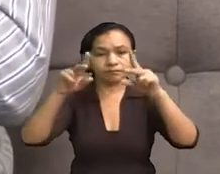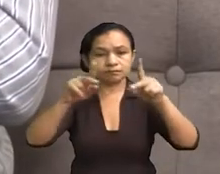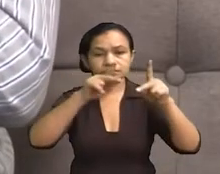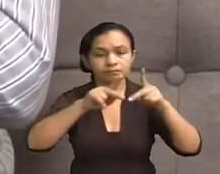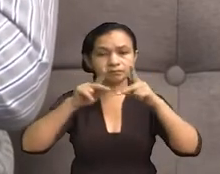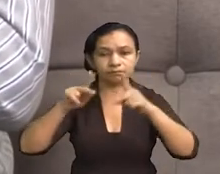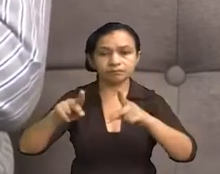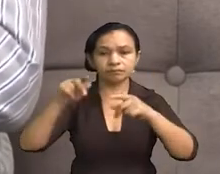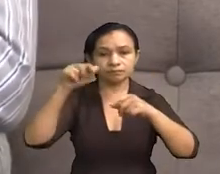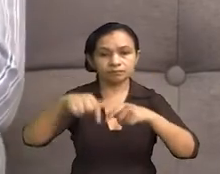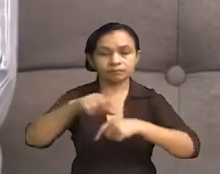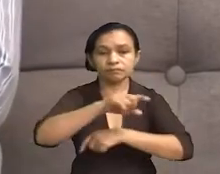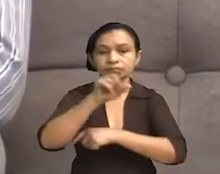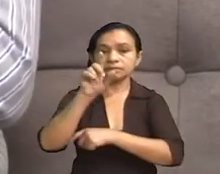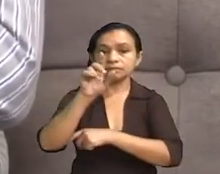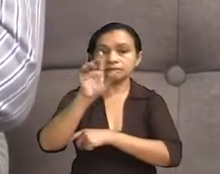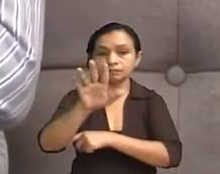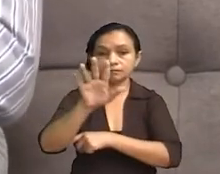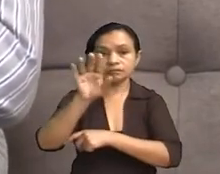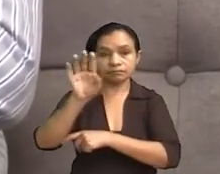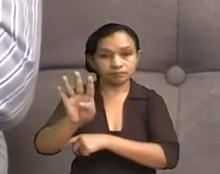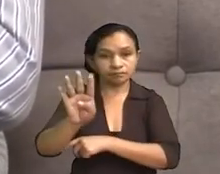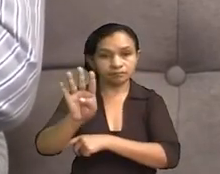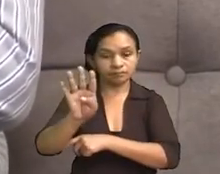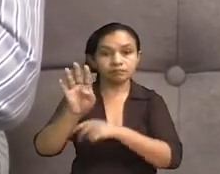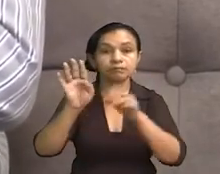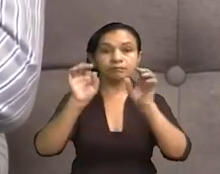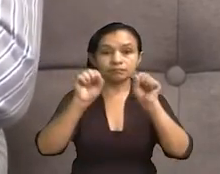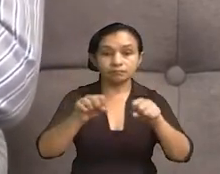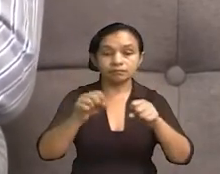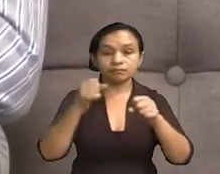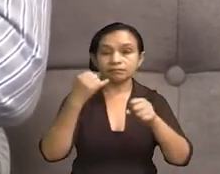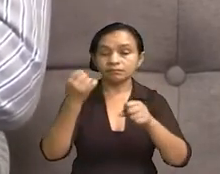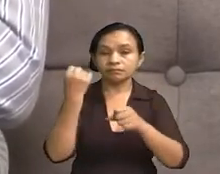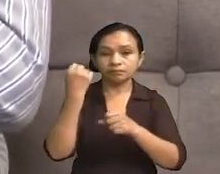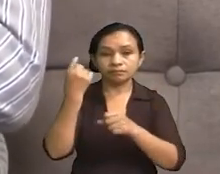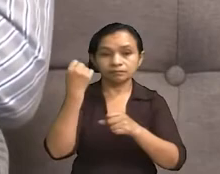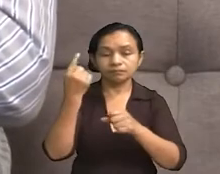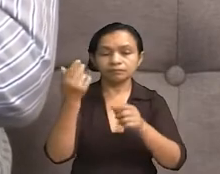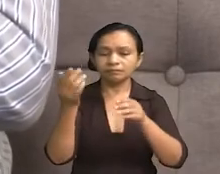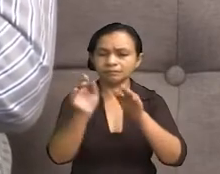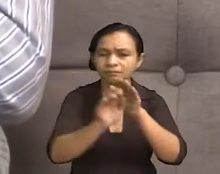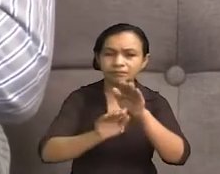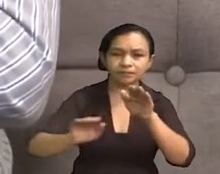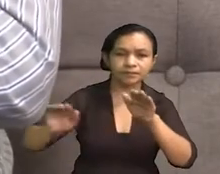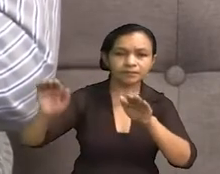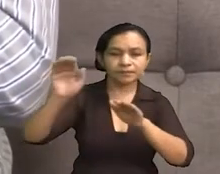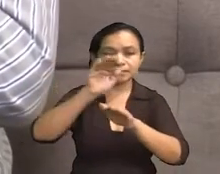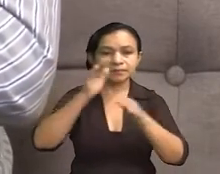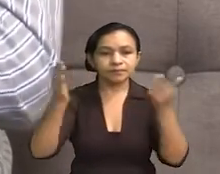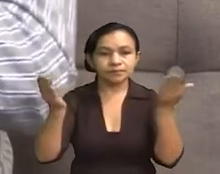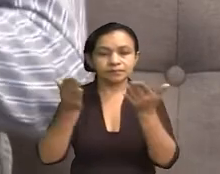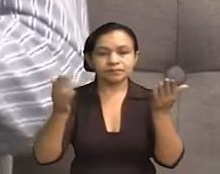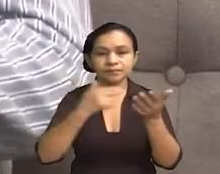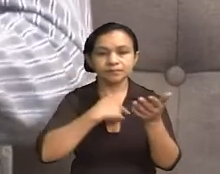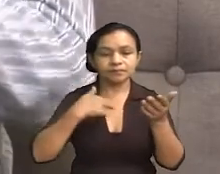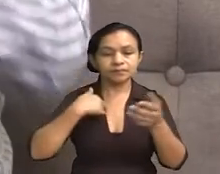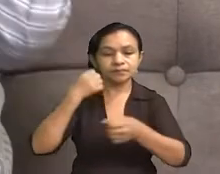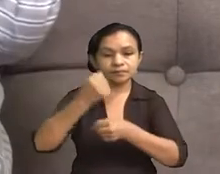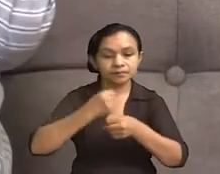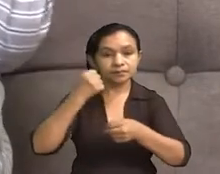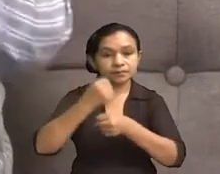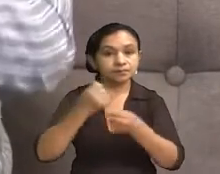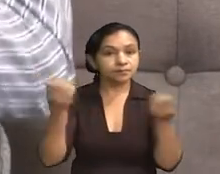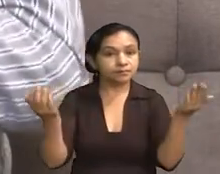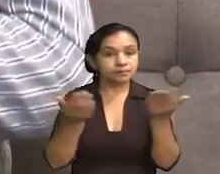acceso, hoy lo tenemos en 54. O sea que todavía hace falta caña que moler. Hay trabajo, ¿está bien?